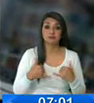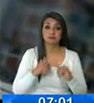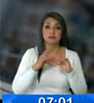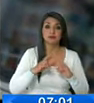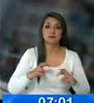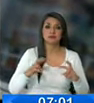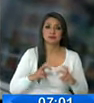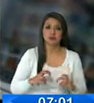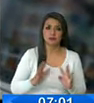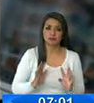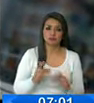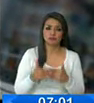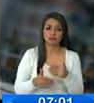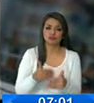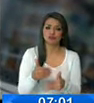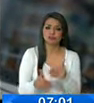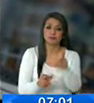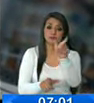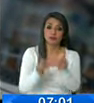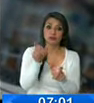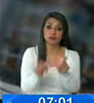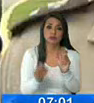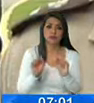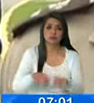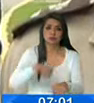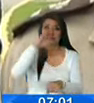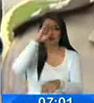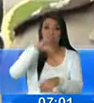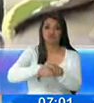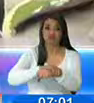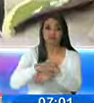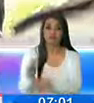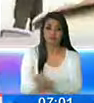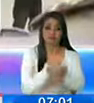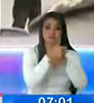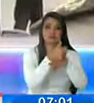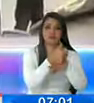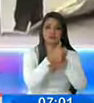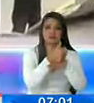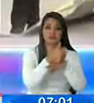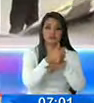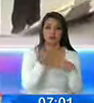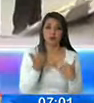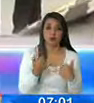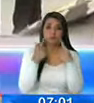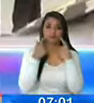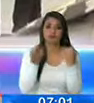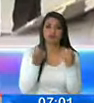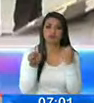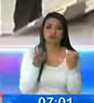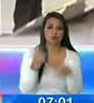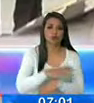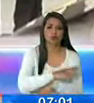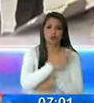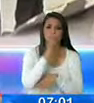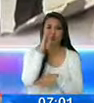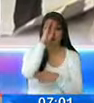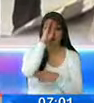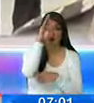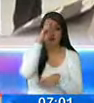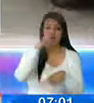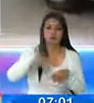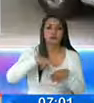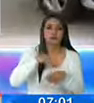da proceso para que estos sujetos puedan ponerse ante la ley. Los operativos son las 24 horas de la Policía Nacional, estamos